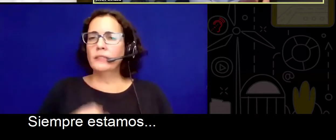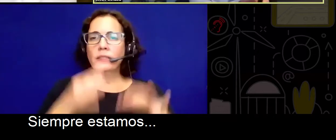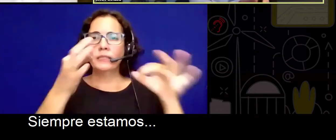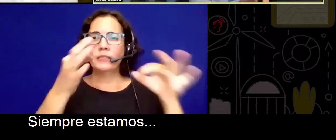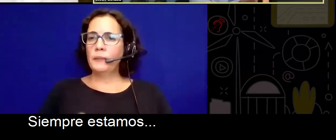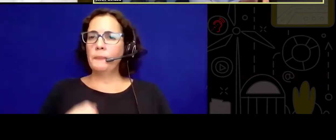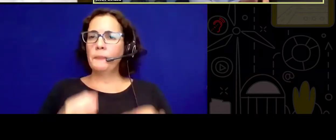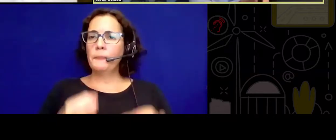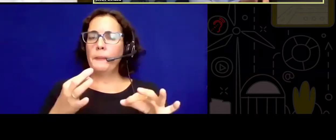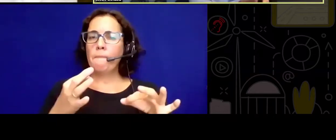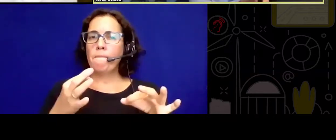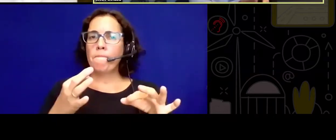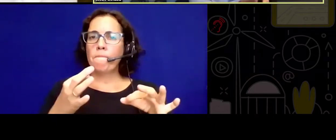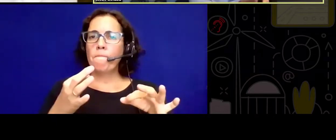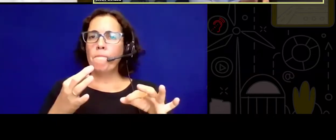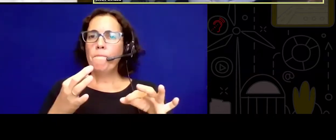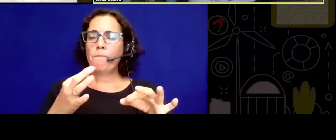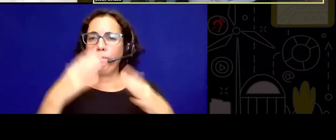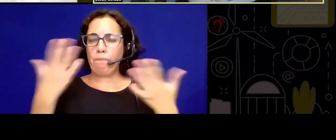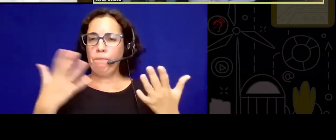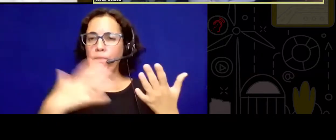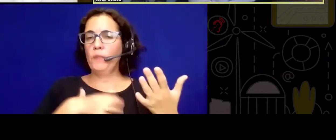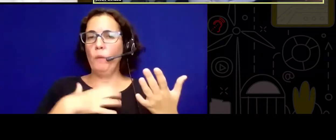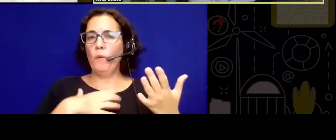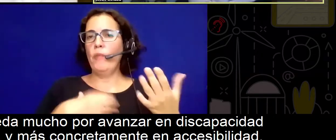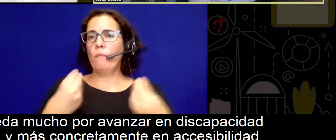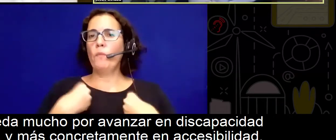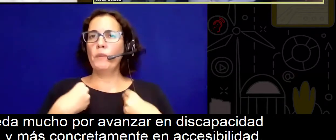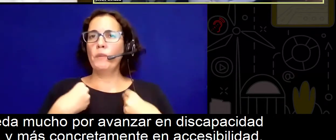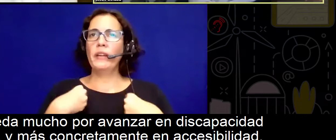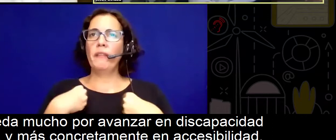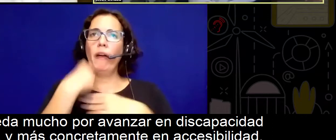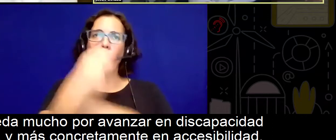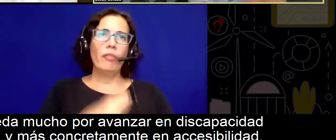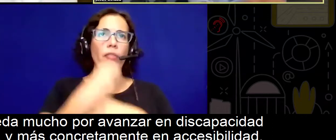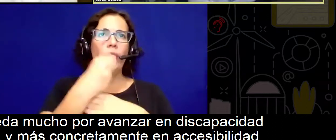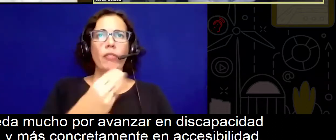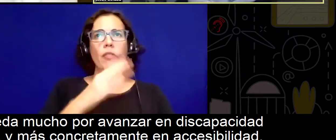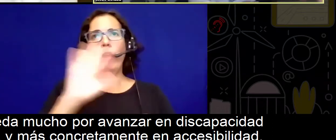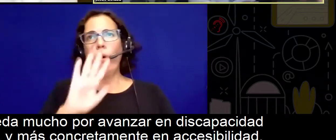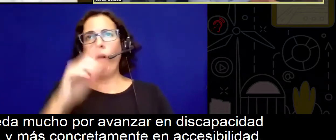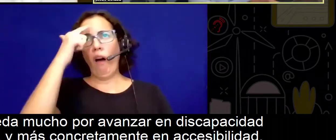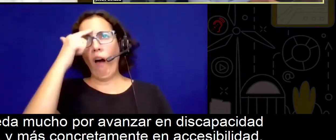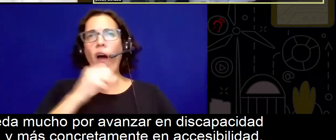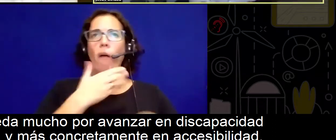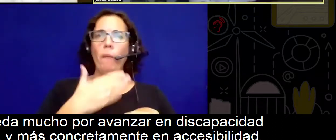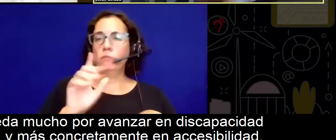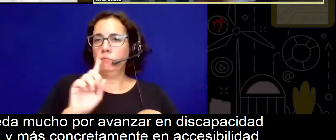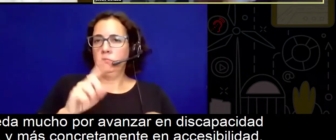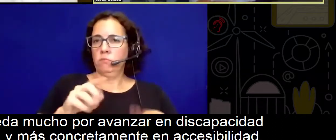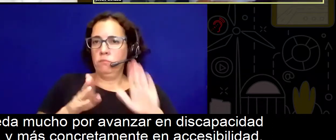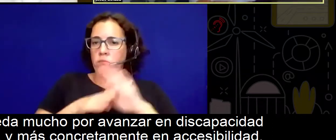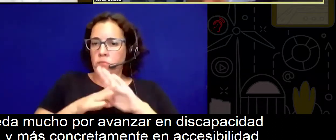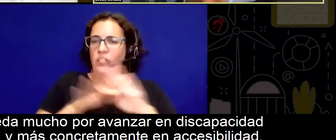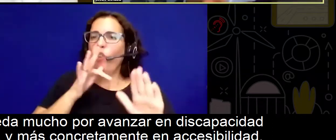la... y eso es bueno, no podemos vivir de la autocomplacencia, de que nos queda mucho por avanzar en discapacidad, eso es evidente, ¿no? Y